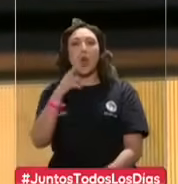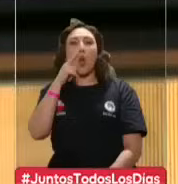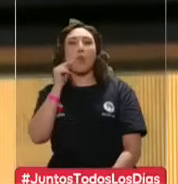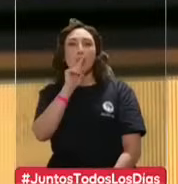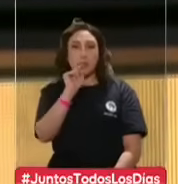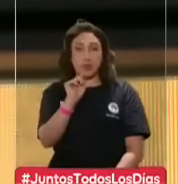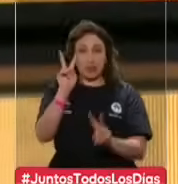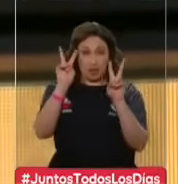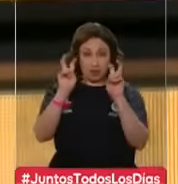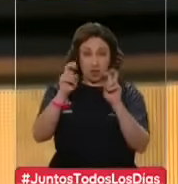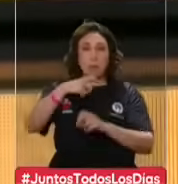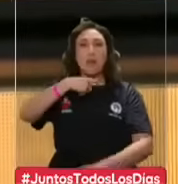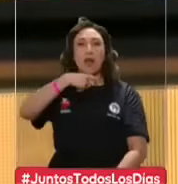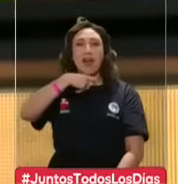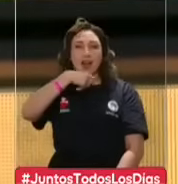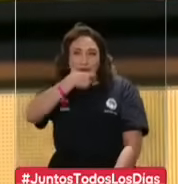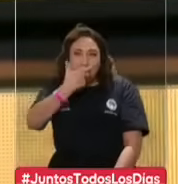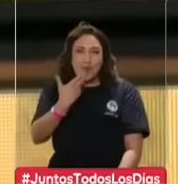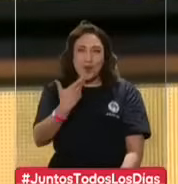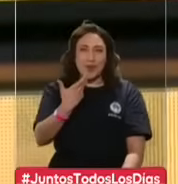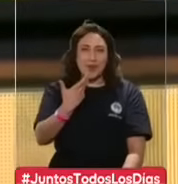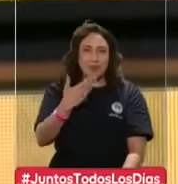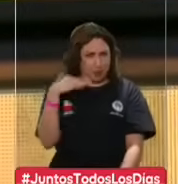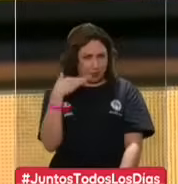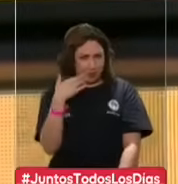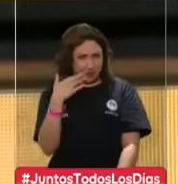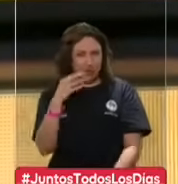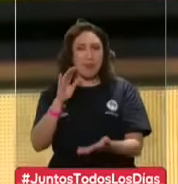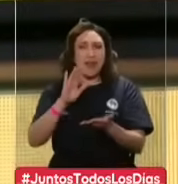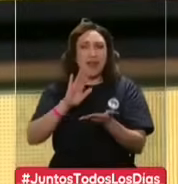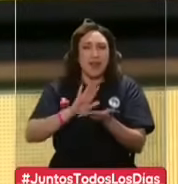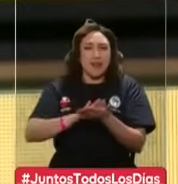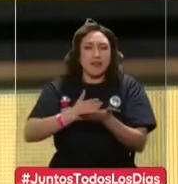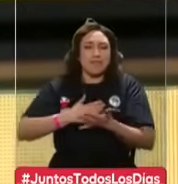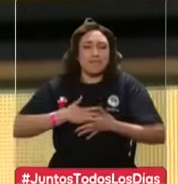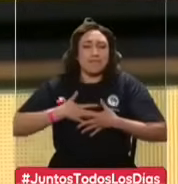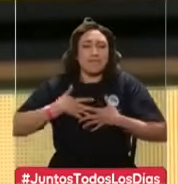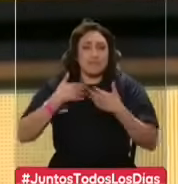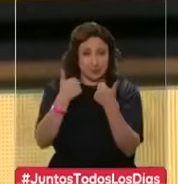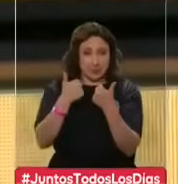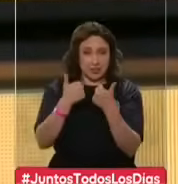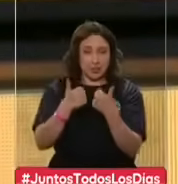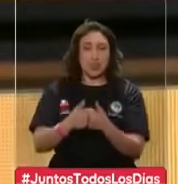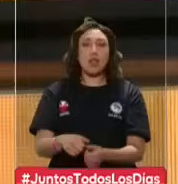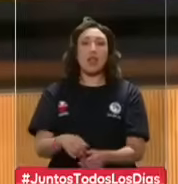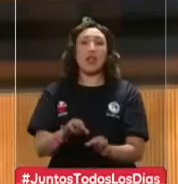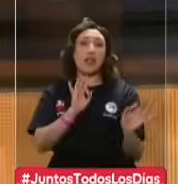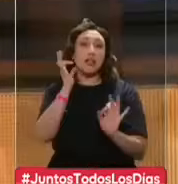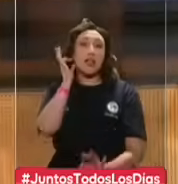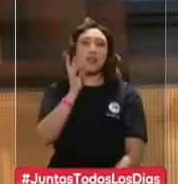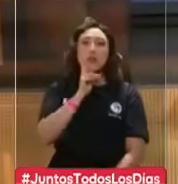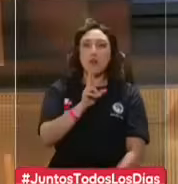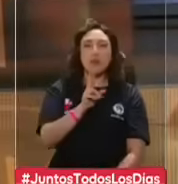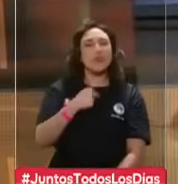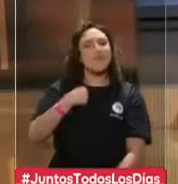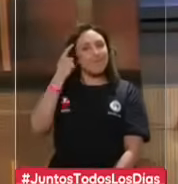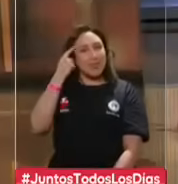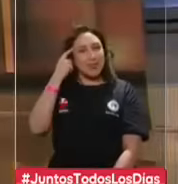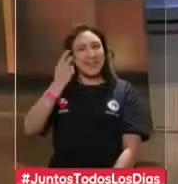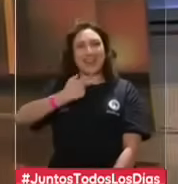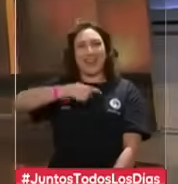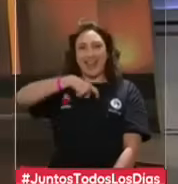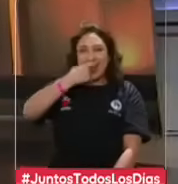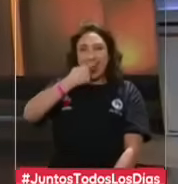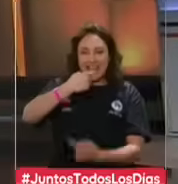humor para poder sanar el alma? Mira, yo creo que el humor es tremendamente terapéutico. Y yo cuando empecé a